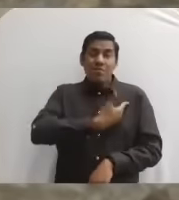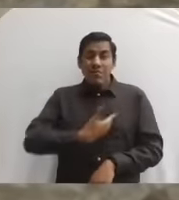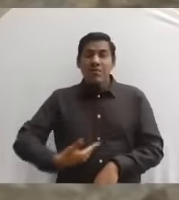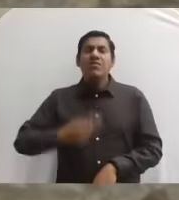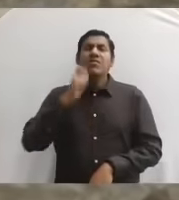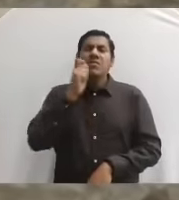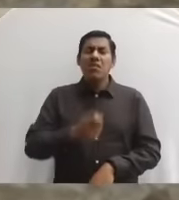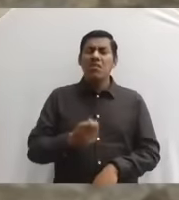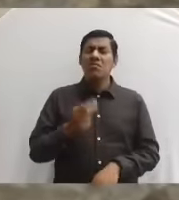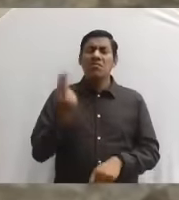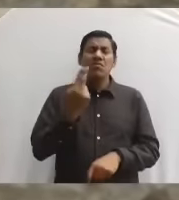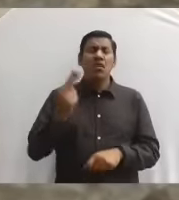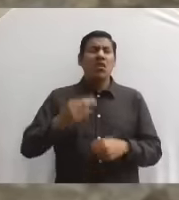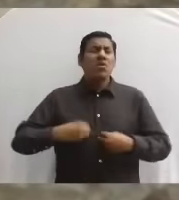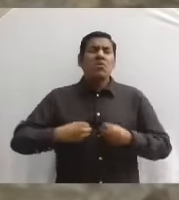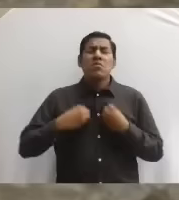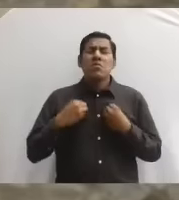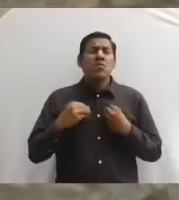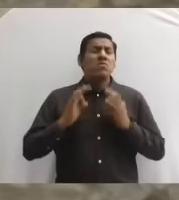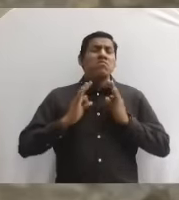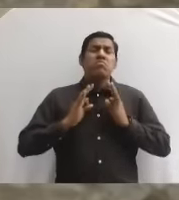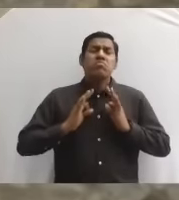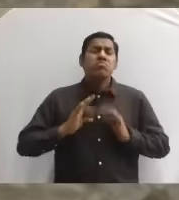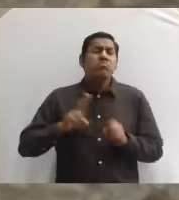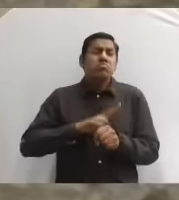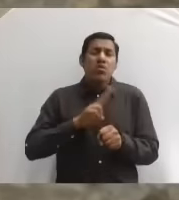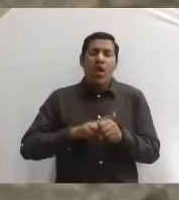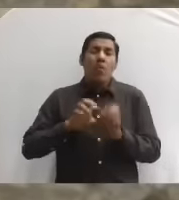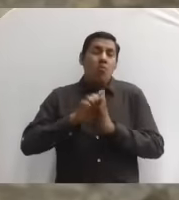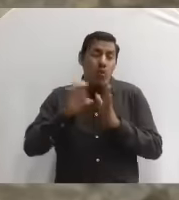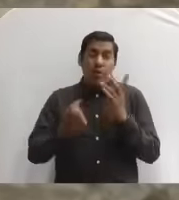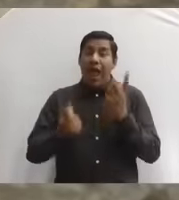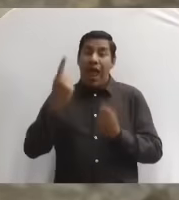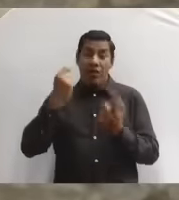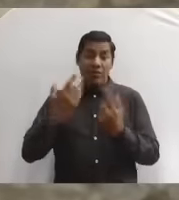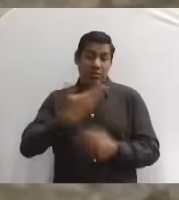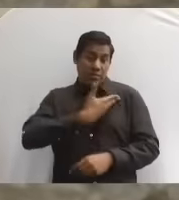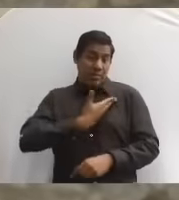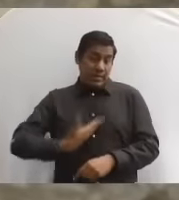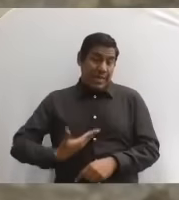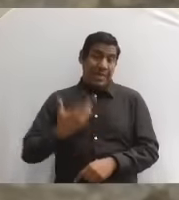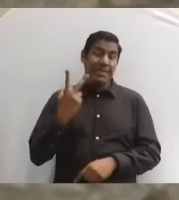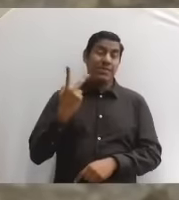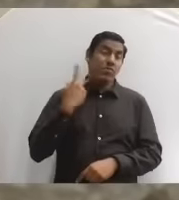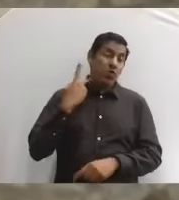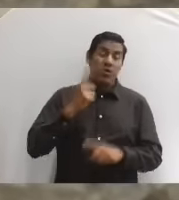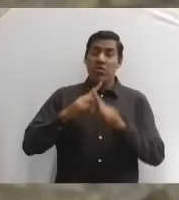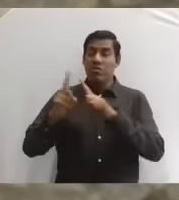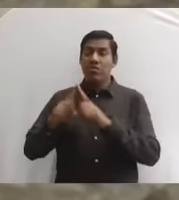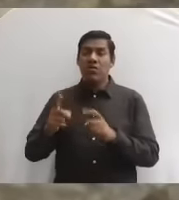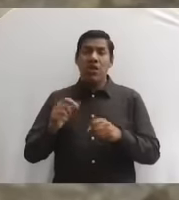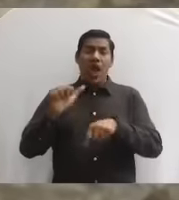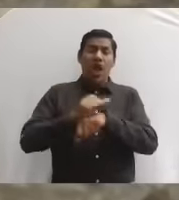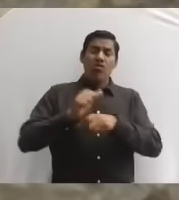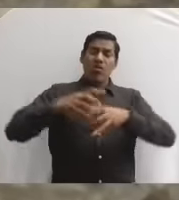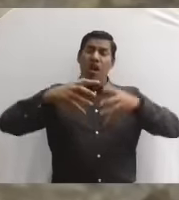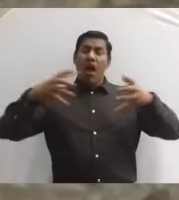traen guaruras, camionetotas, que se sirven de los recursos del pueblo.